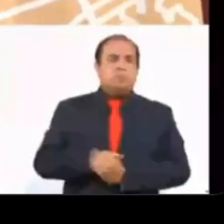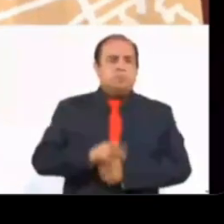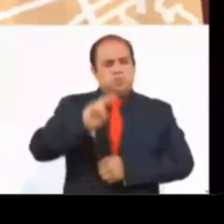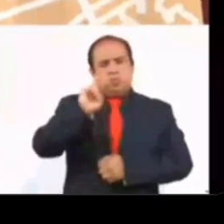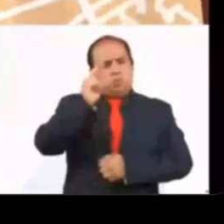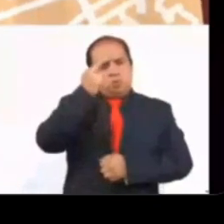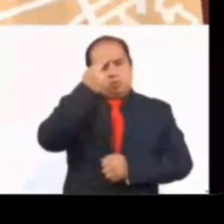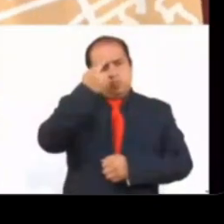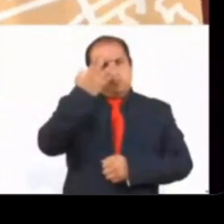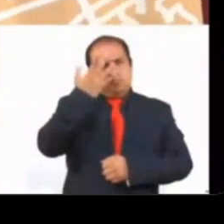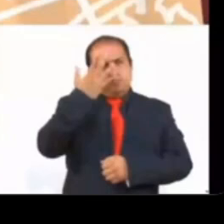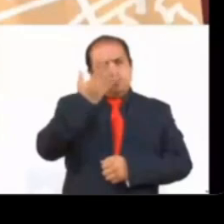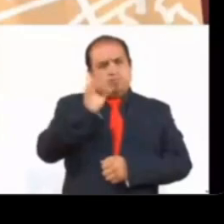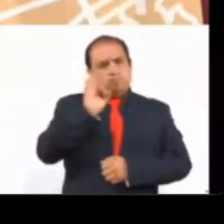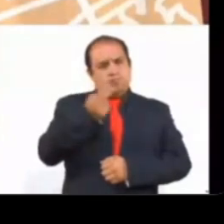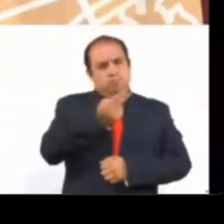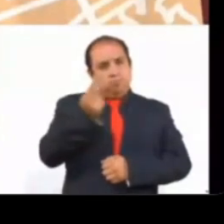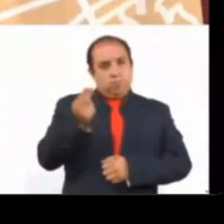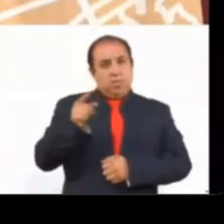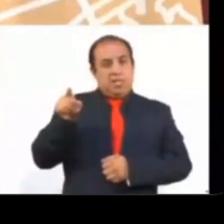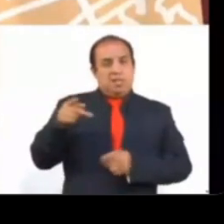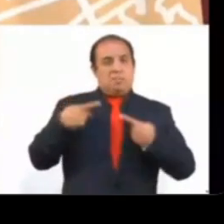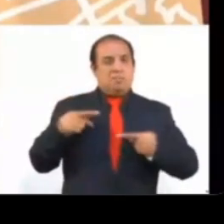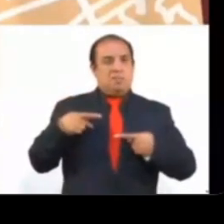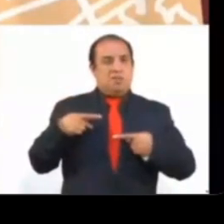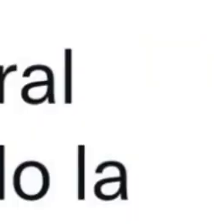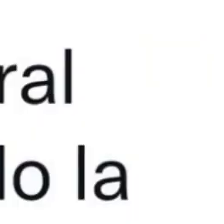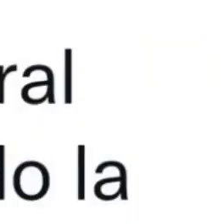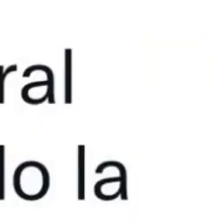partido. Es una persona muy clasista.